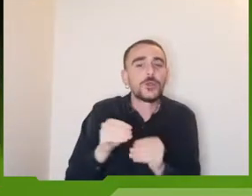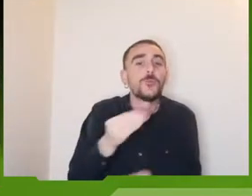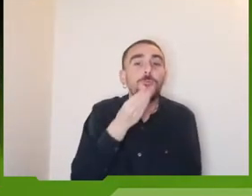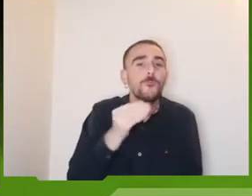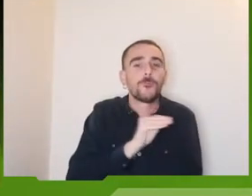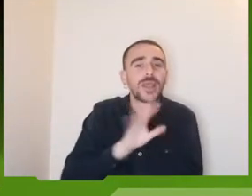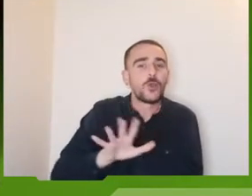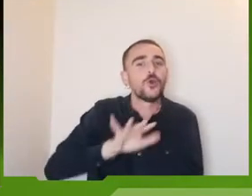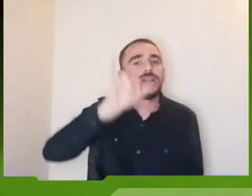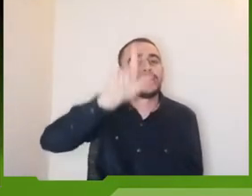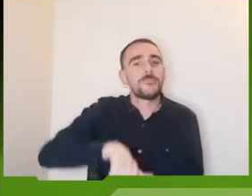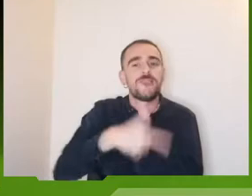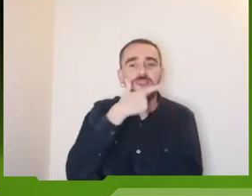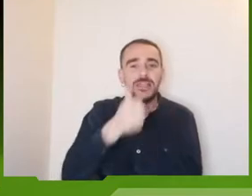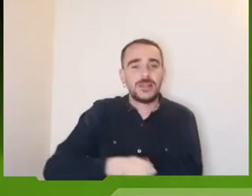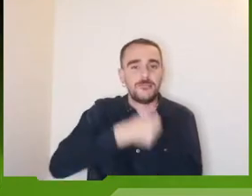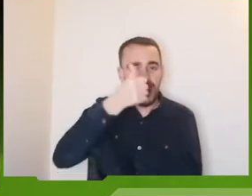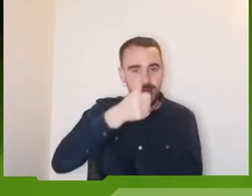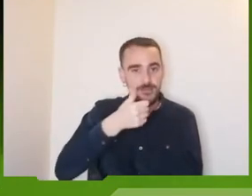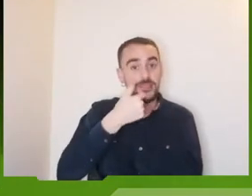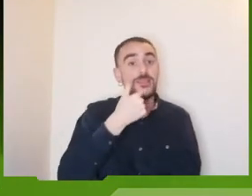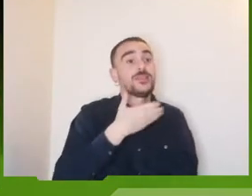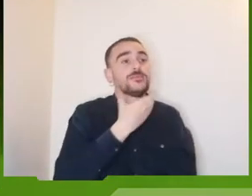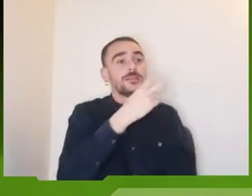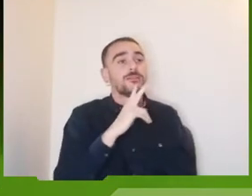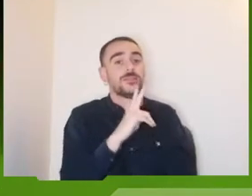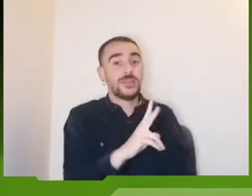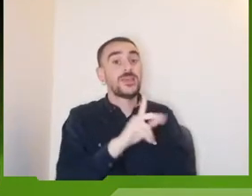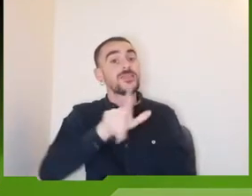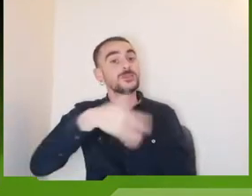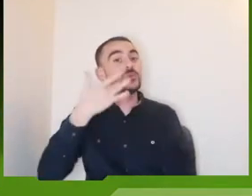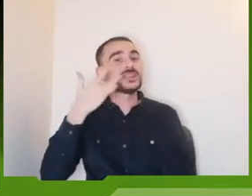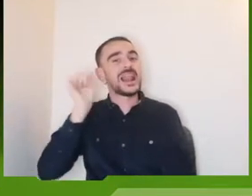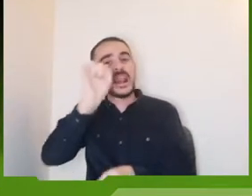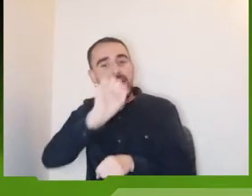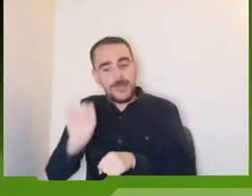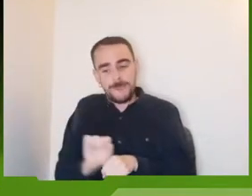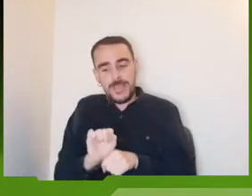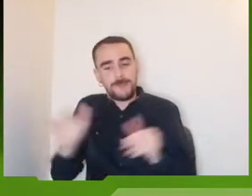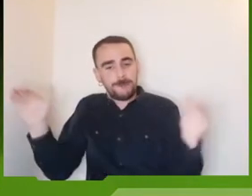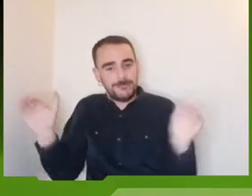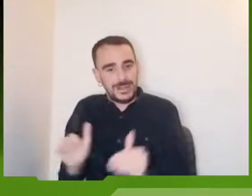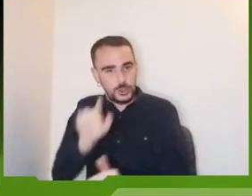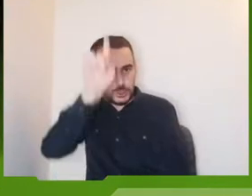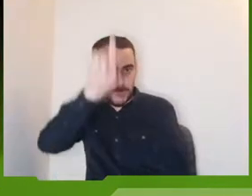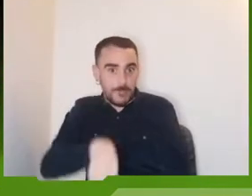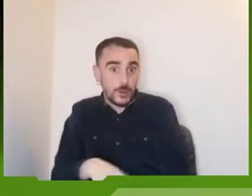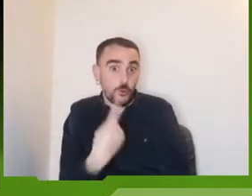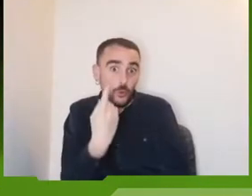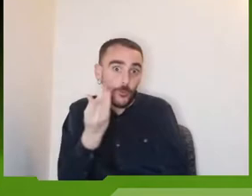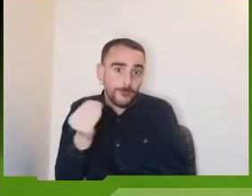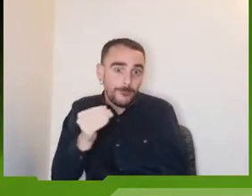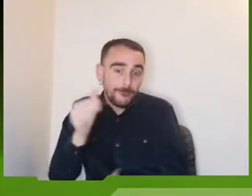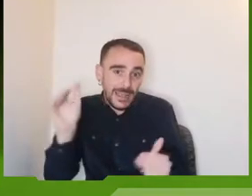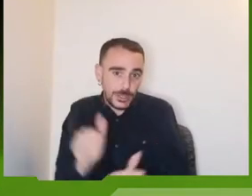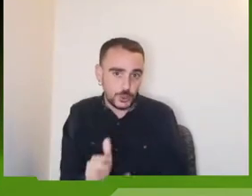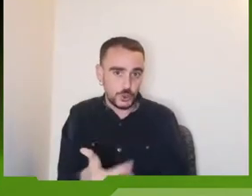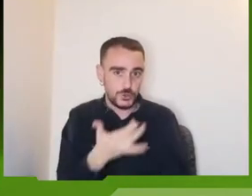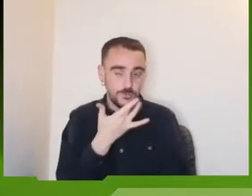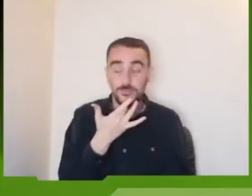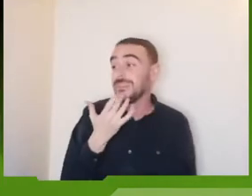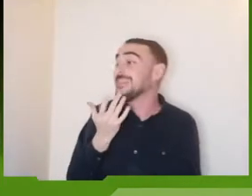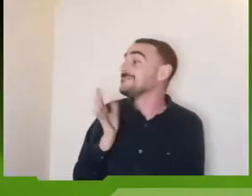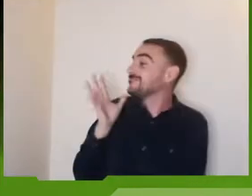Y tienes que limpiar un cacharro menos después. Exacto. Es más óptimo, sí. No, no, no, no